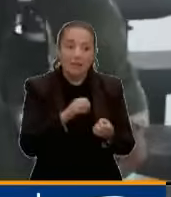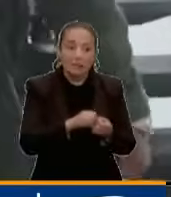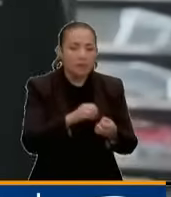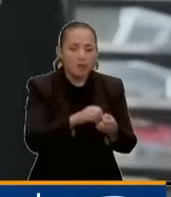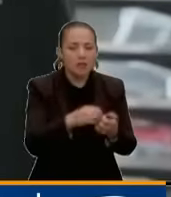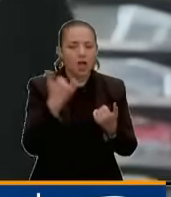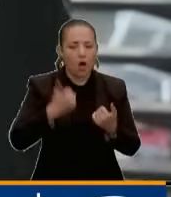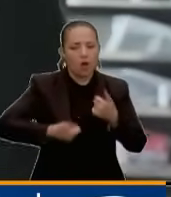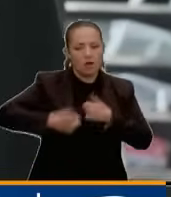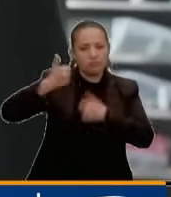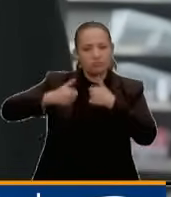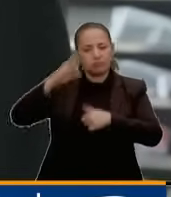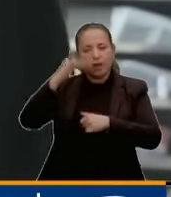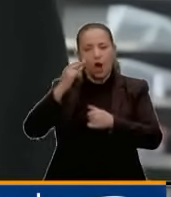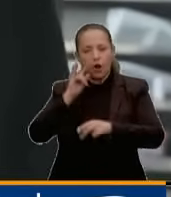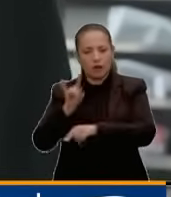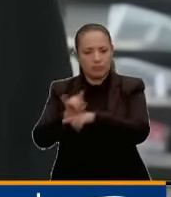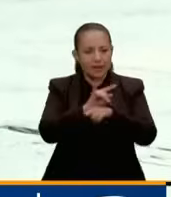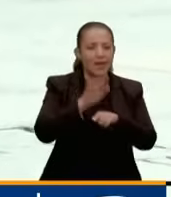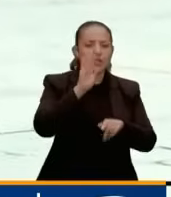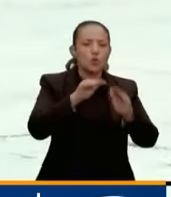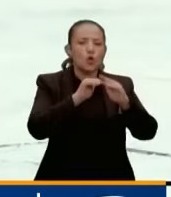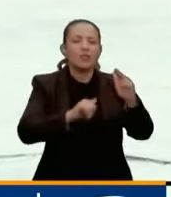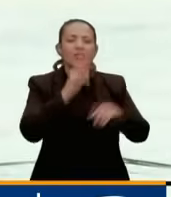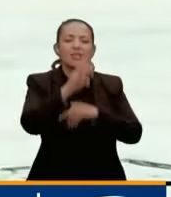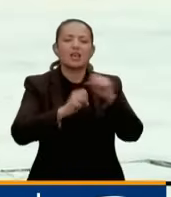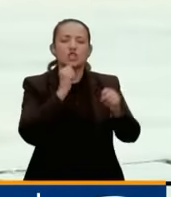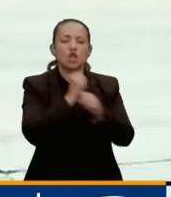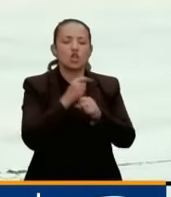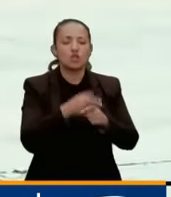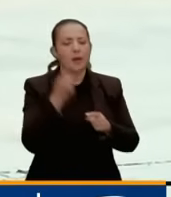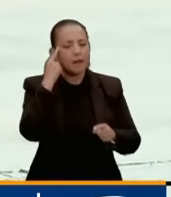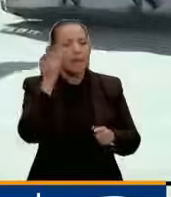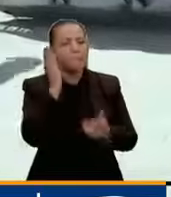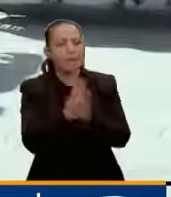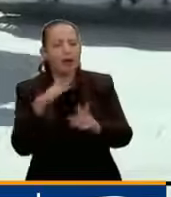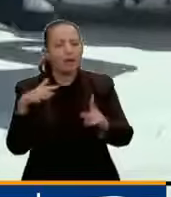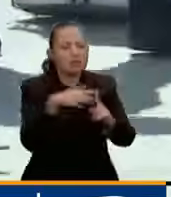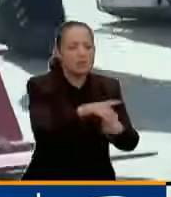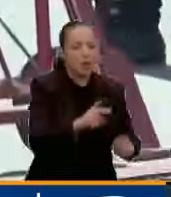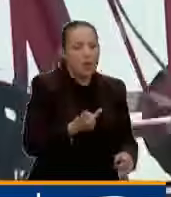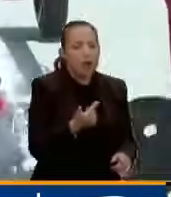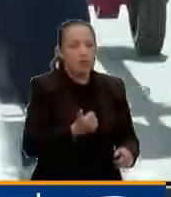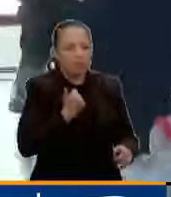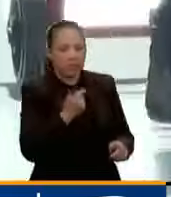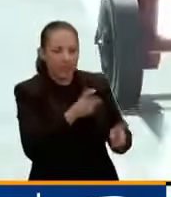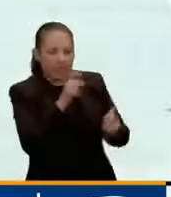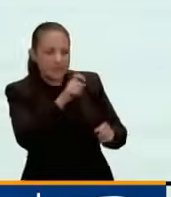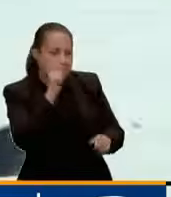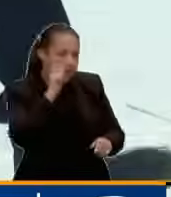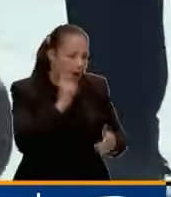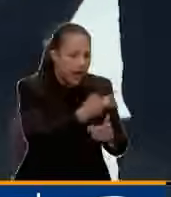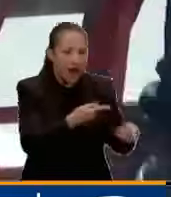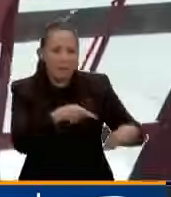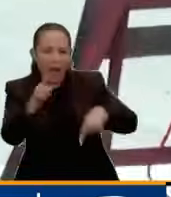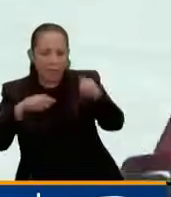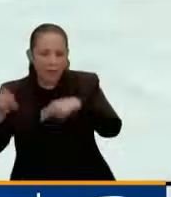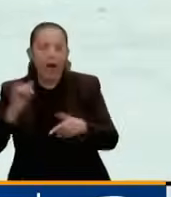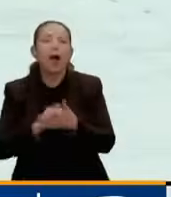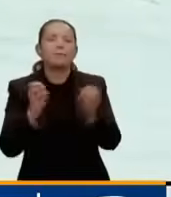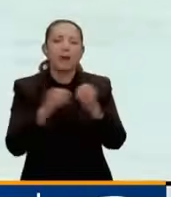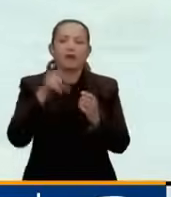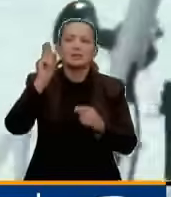están atentas para cuidar a los menores que pueden ser víctimas de explotación sexual y asimismo para proteger a los extranjeros de